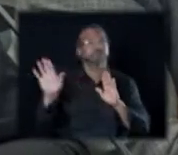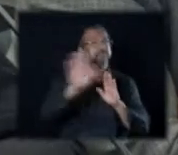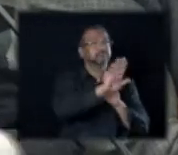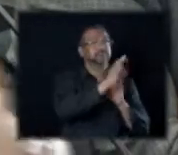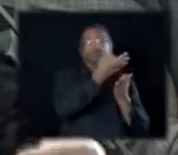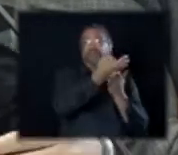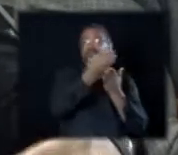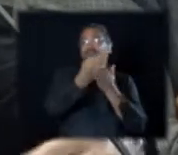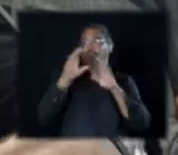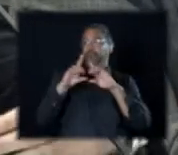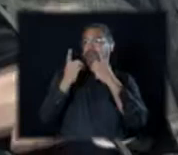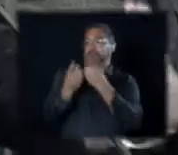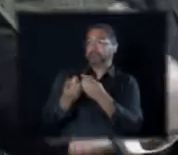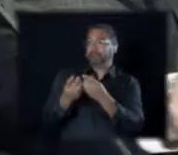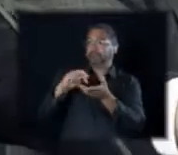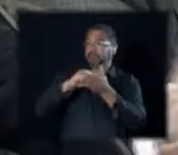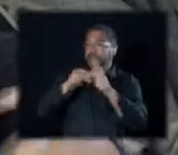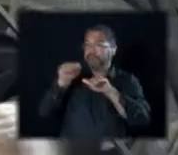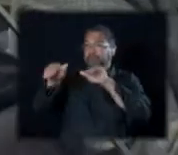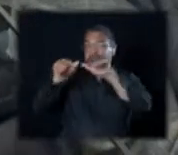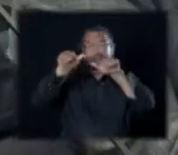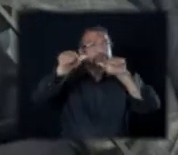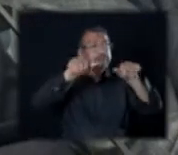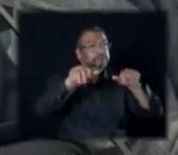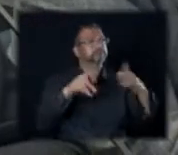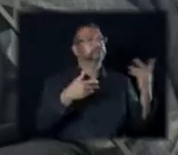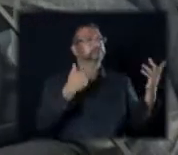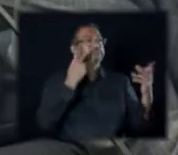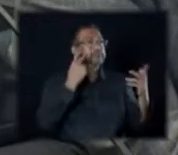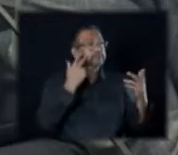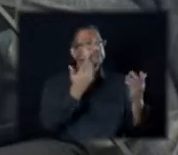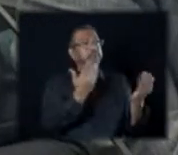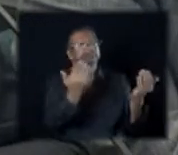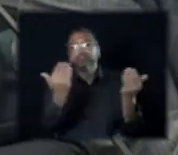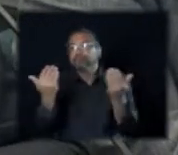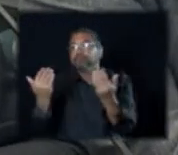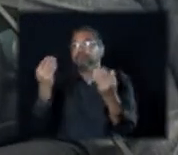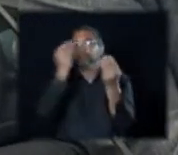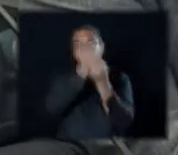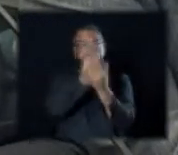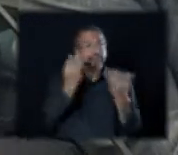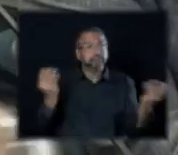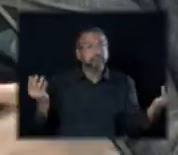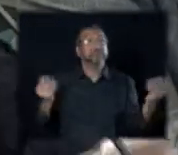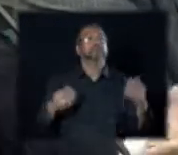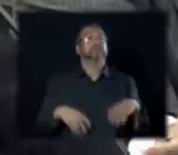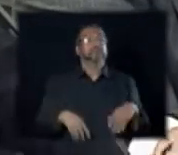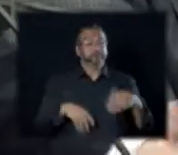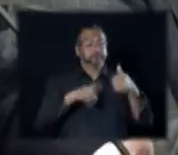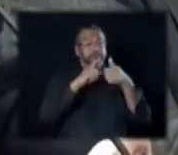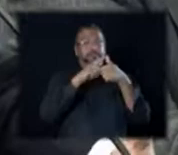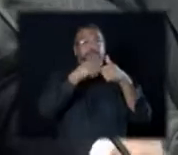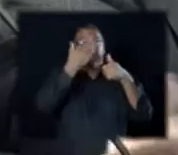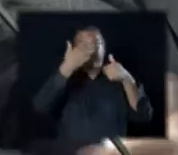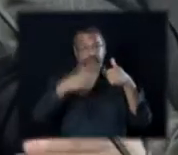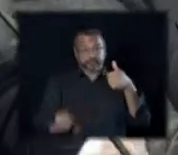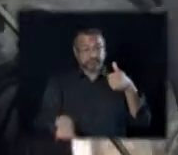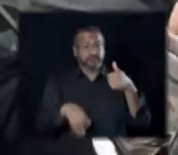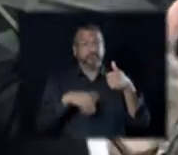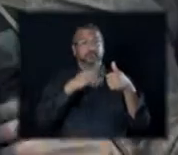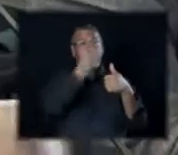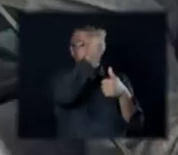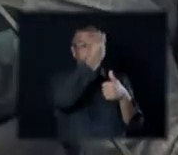departamentos financieros o las juntas para hablar sobre los procesos de aprobación respectivos. Y después de